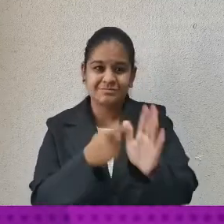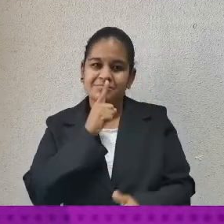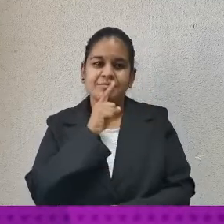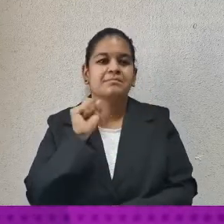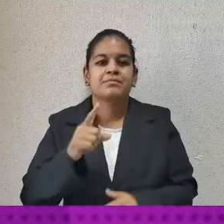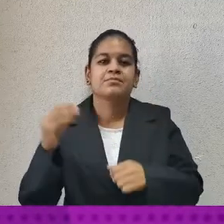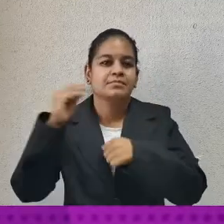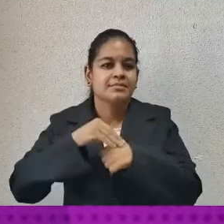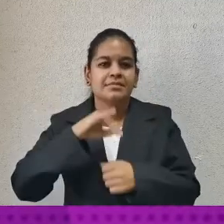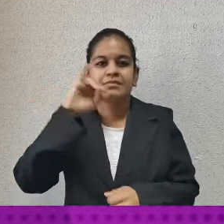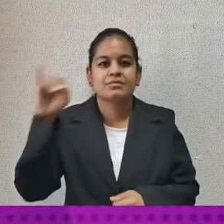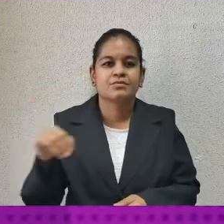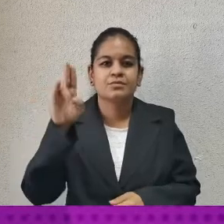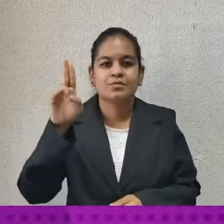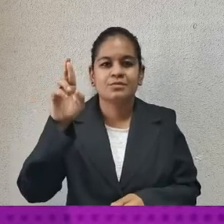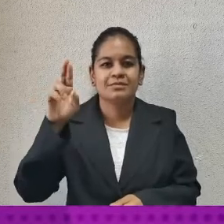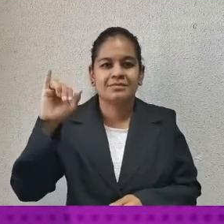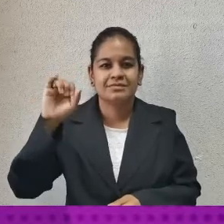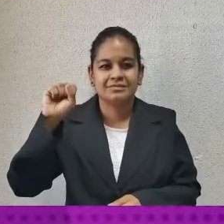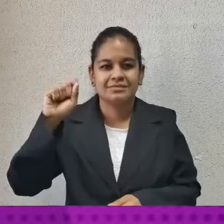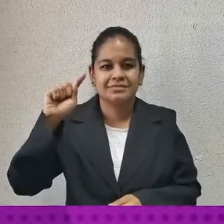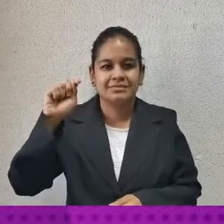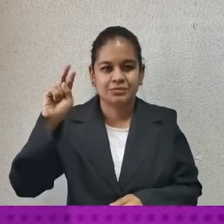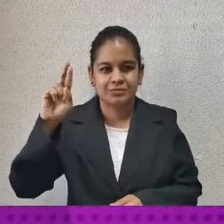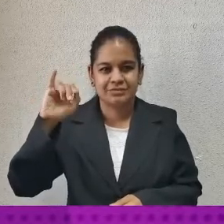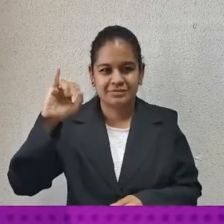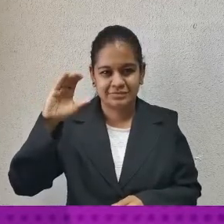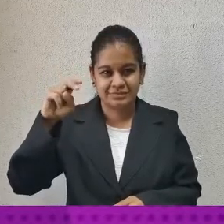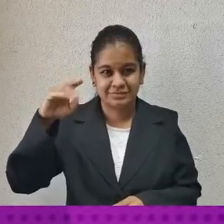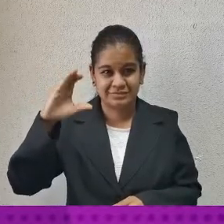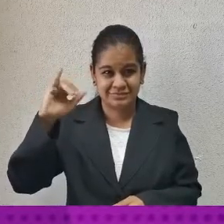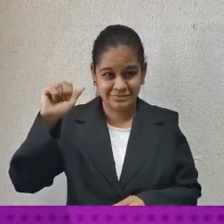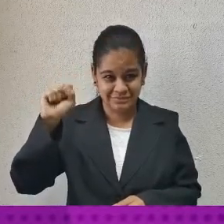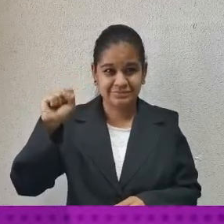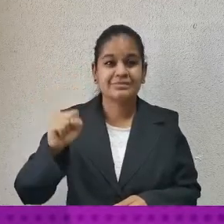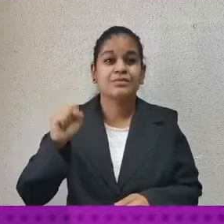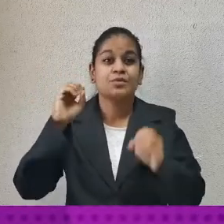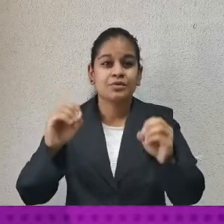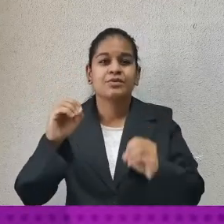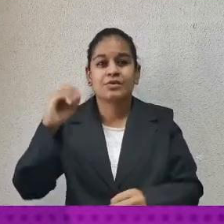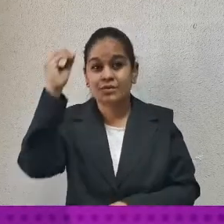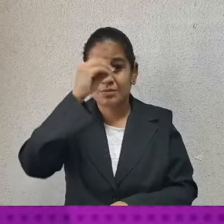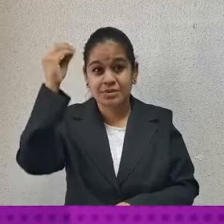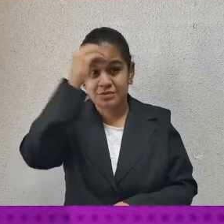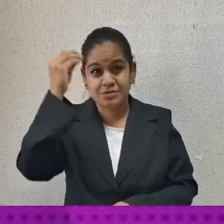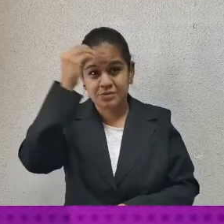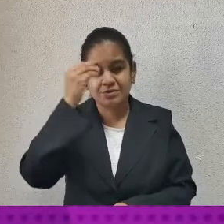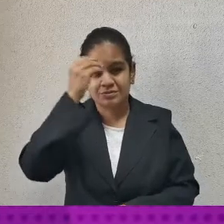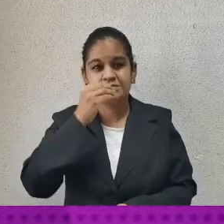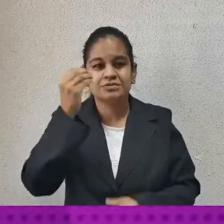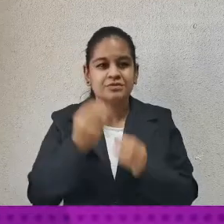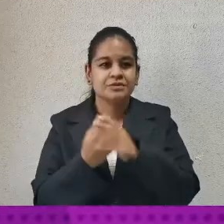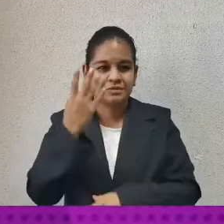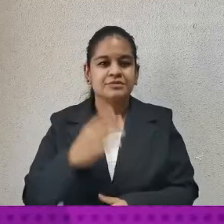las jurisprudencias y criterios y antecedentes que les permitirán a ellos resolver con apego a los principios